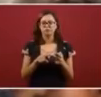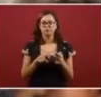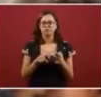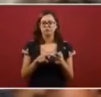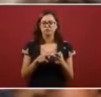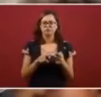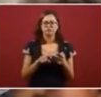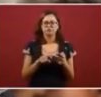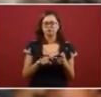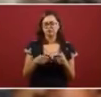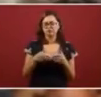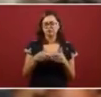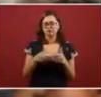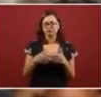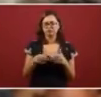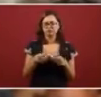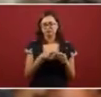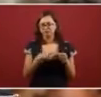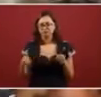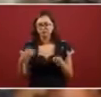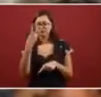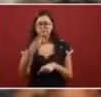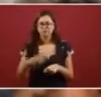en estos 2 días que tuvo de actividades